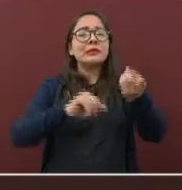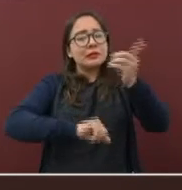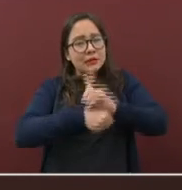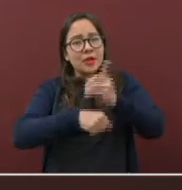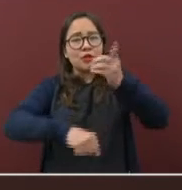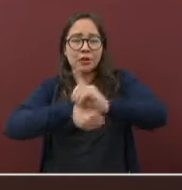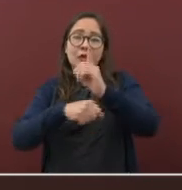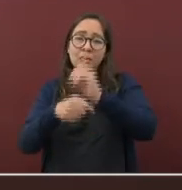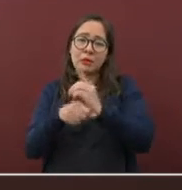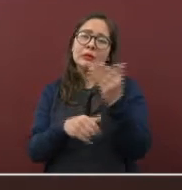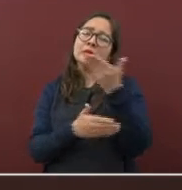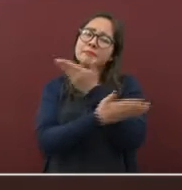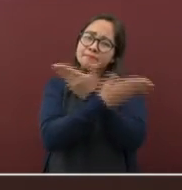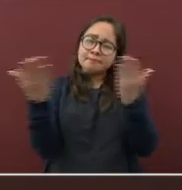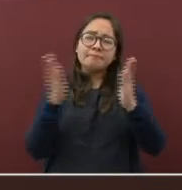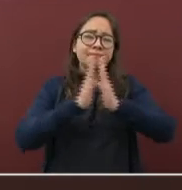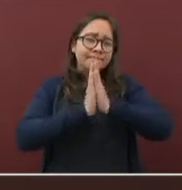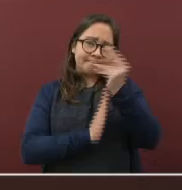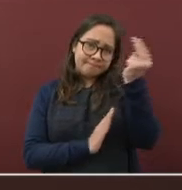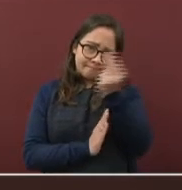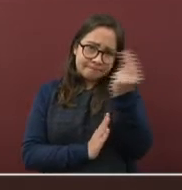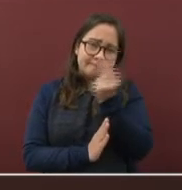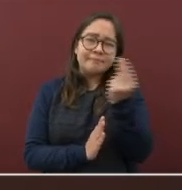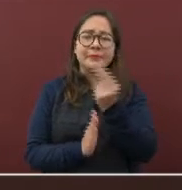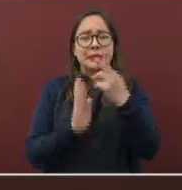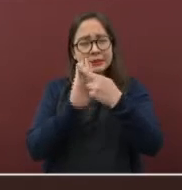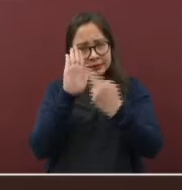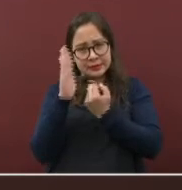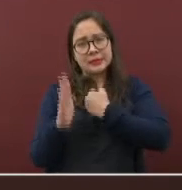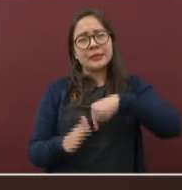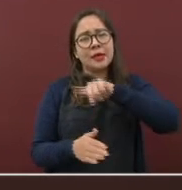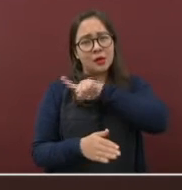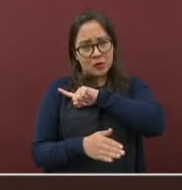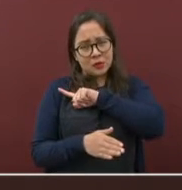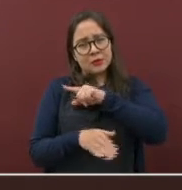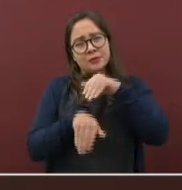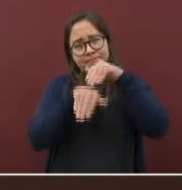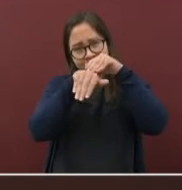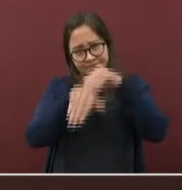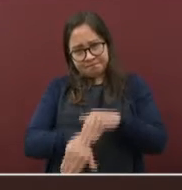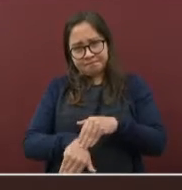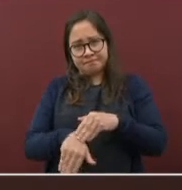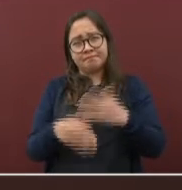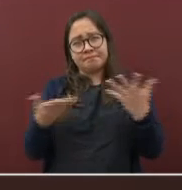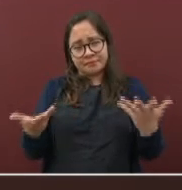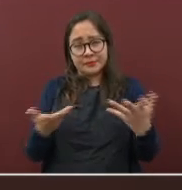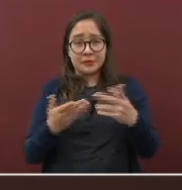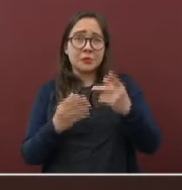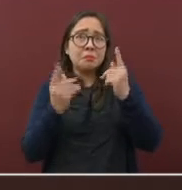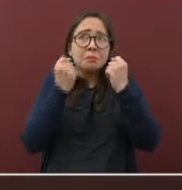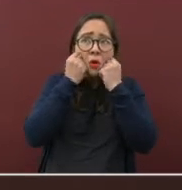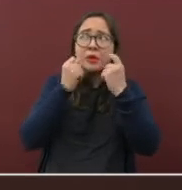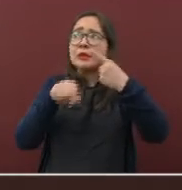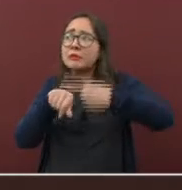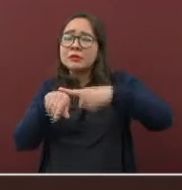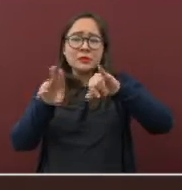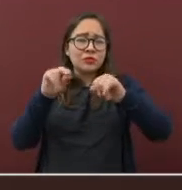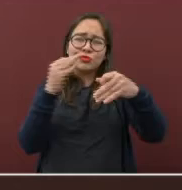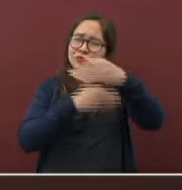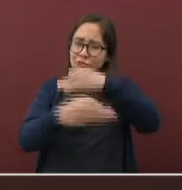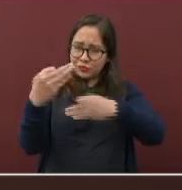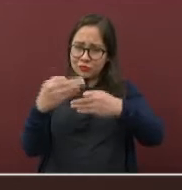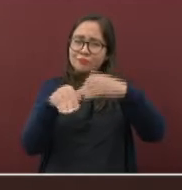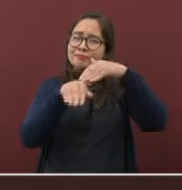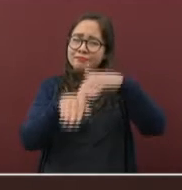noches en la necesidad de seguir con las medidas de protección estén enfermos o no así también como